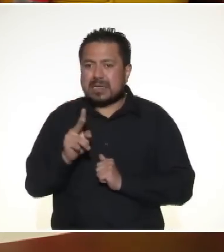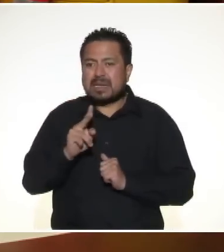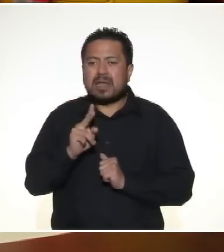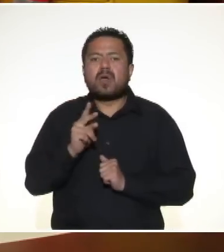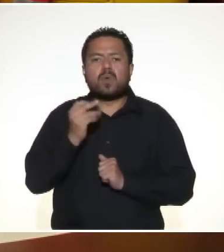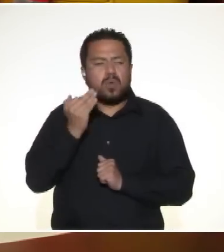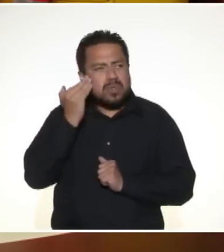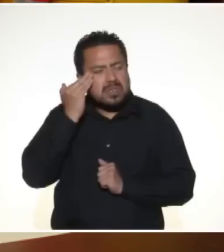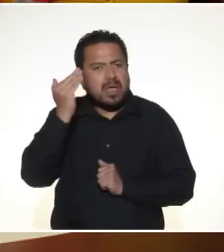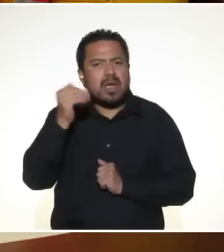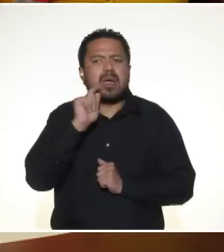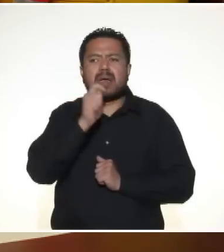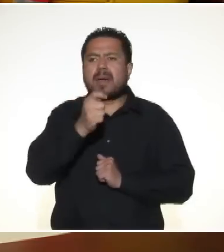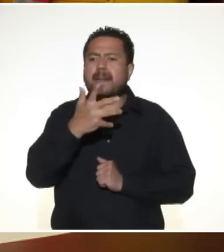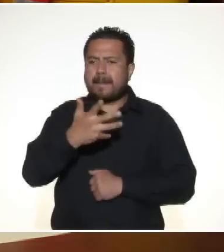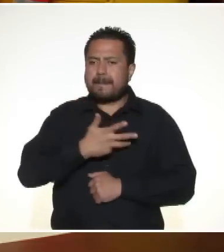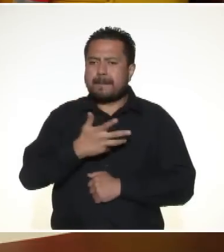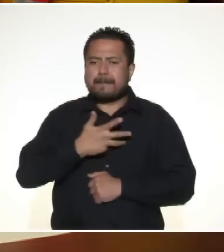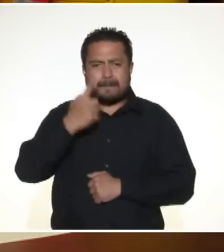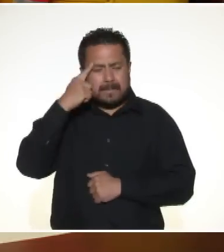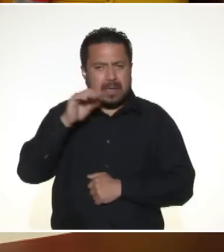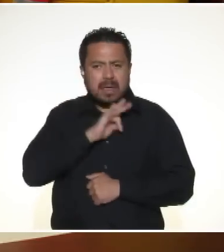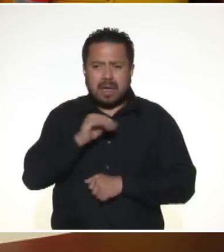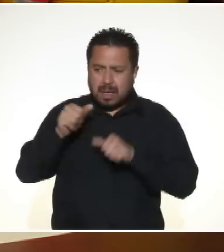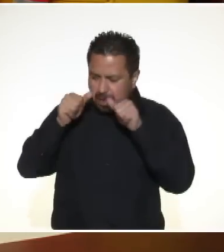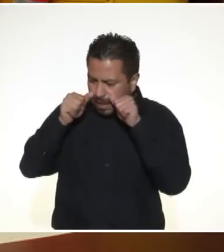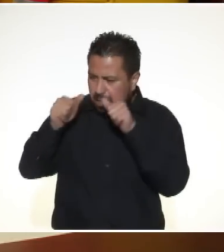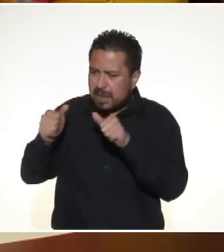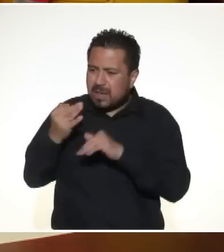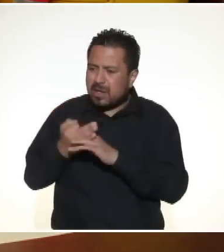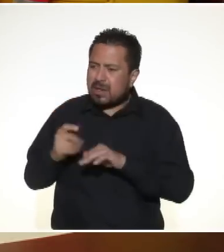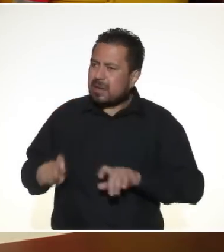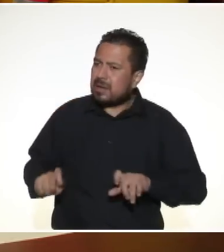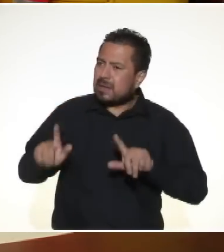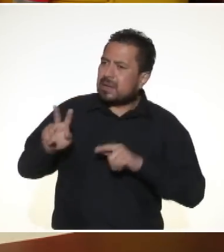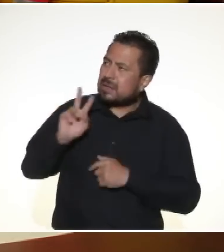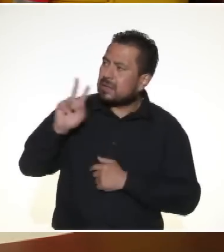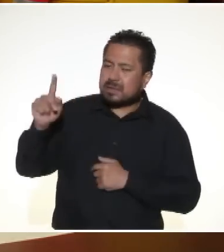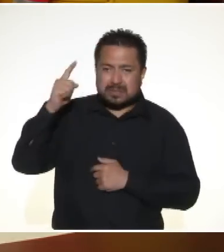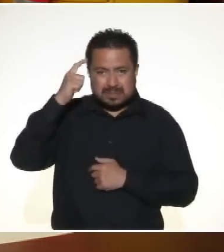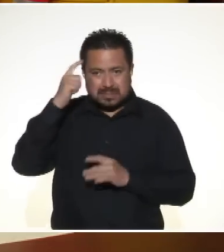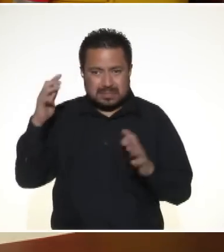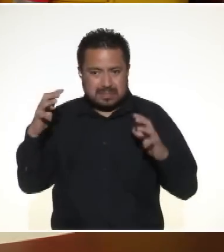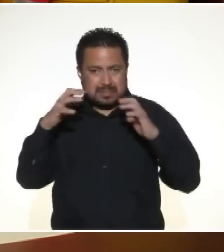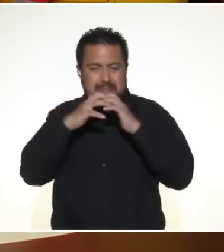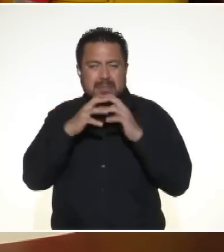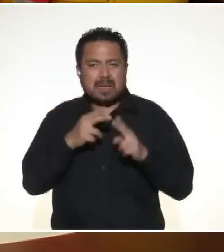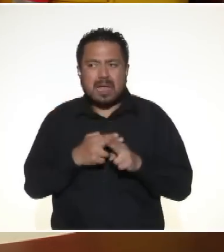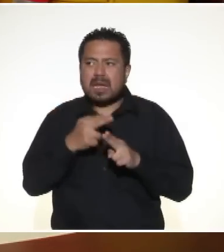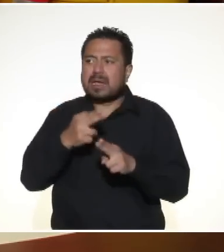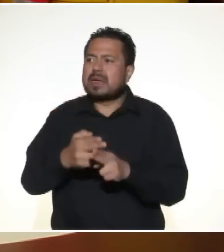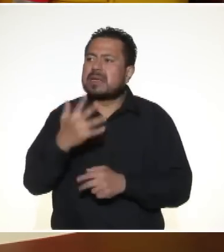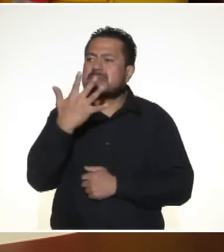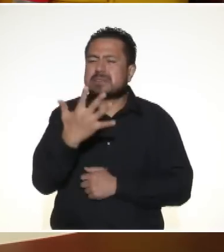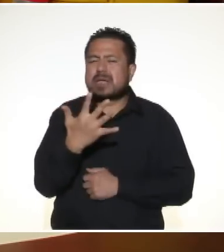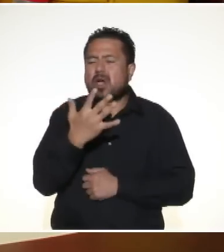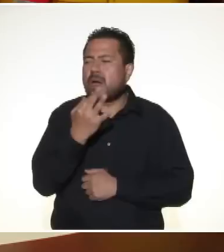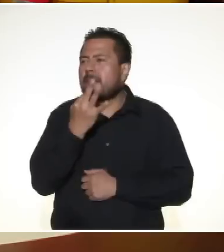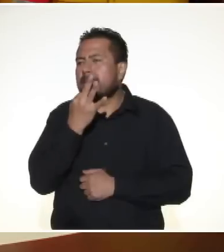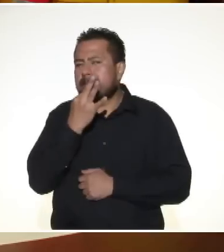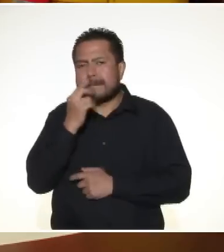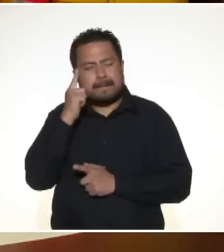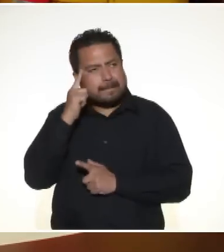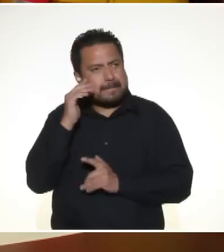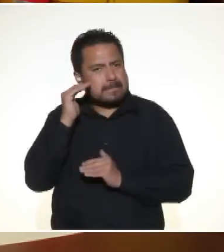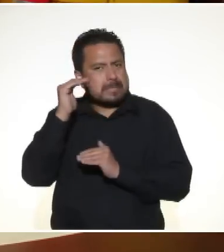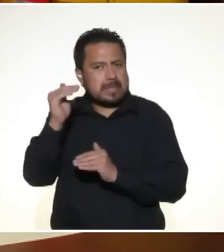tienes para aplicar primeros auxilios como vimos en la cápsula? Pues el cerebro aguanta hasta 5 minutos